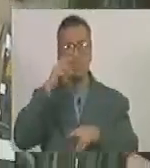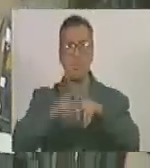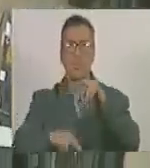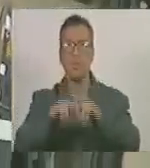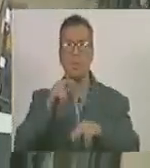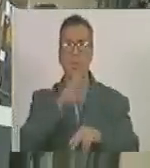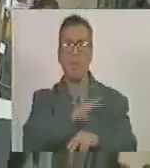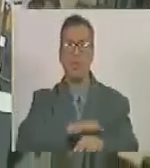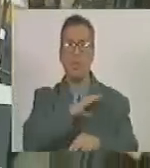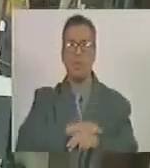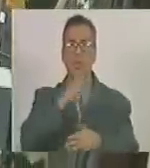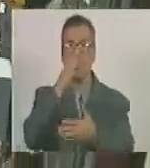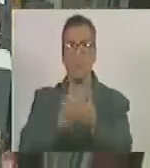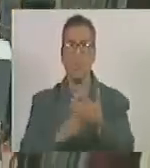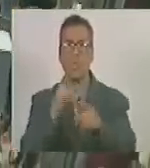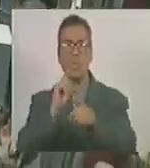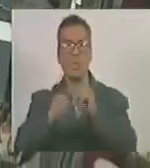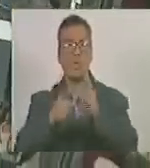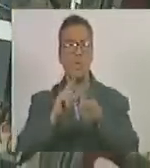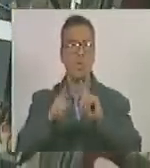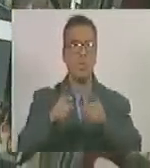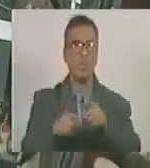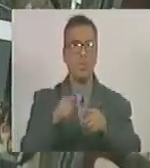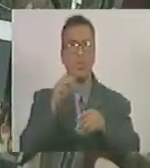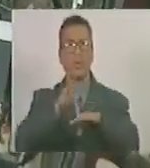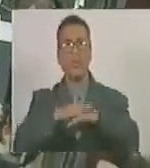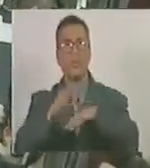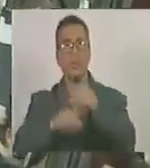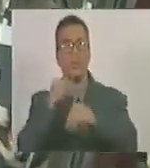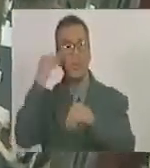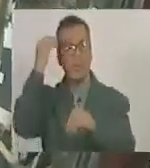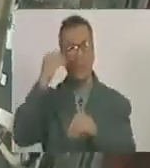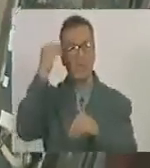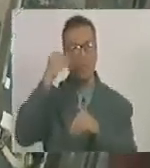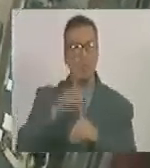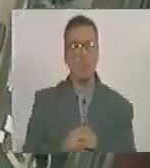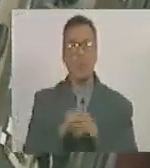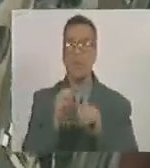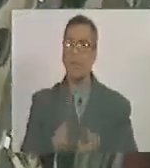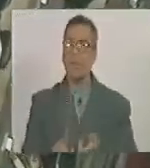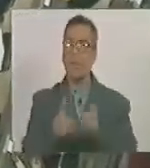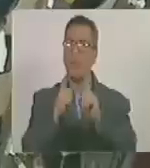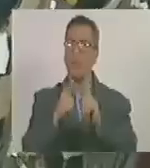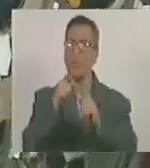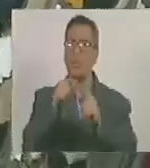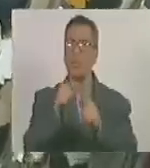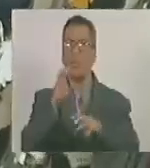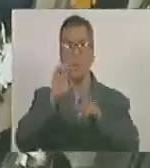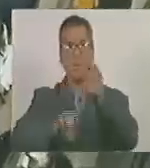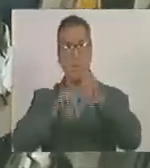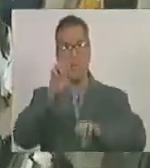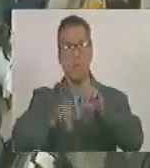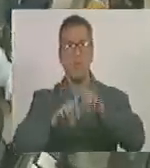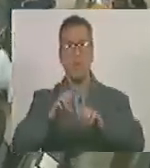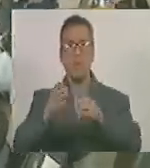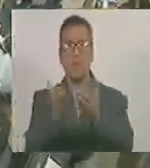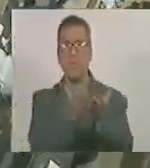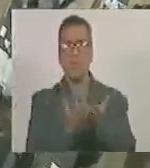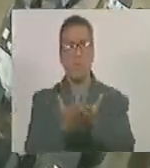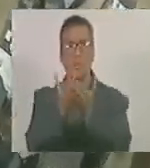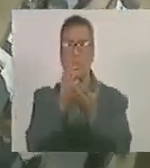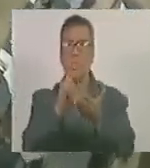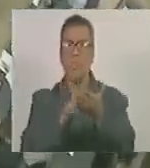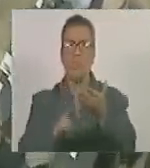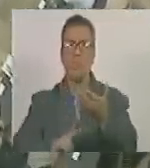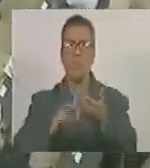de una comisión mixta o algún mecanismo que así ustedes lo consideren, que nos permita evaluar y estudiar las